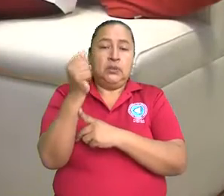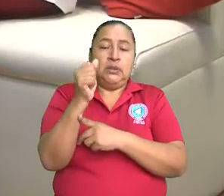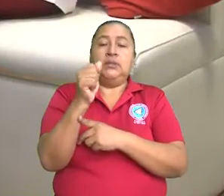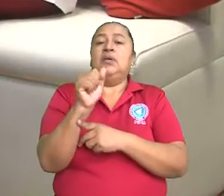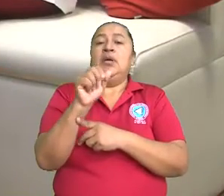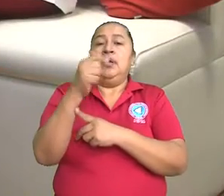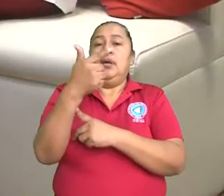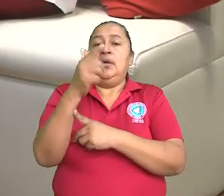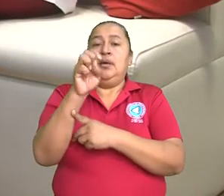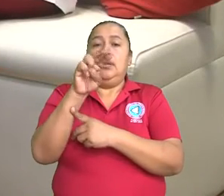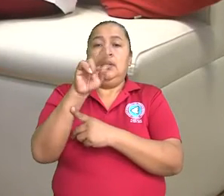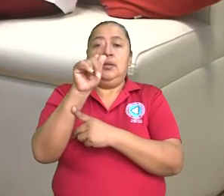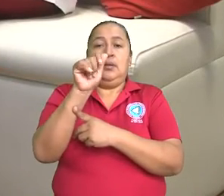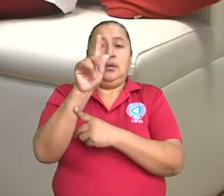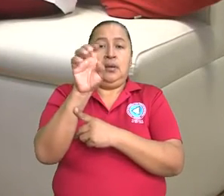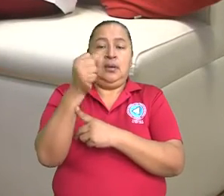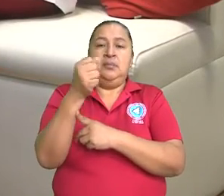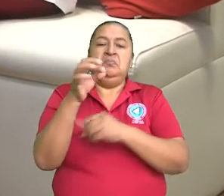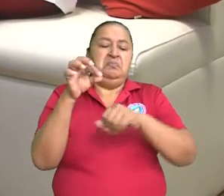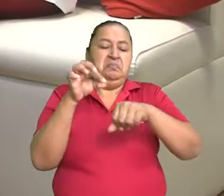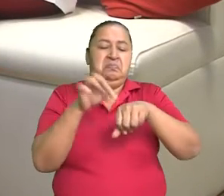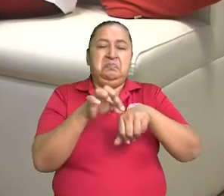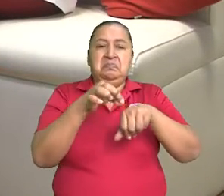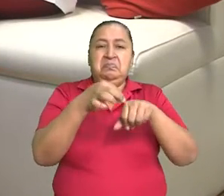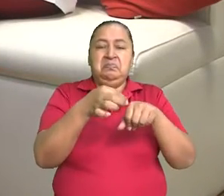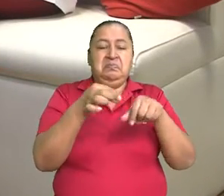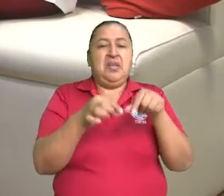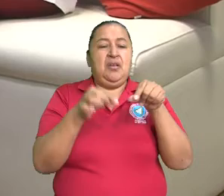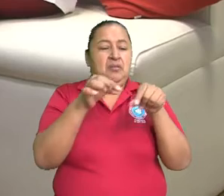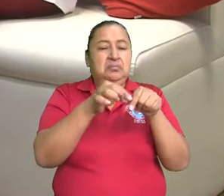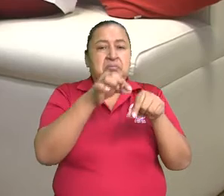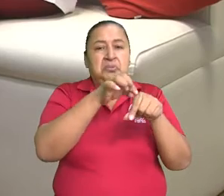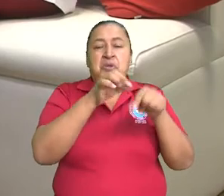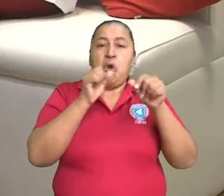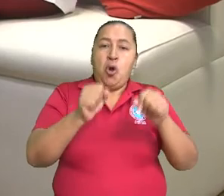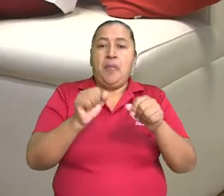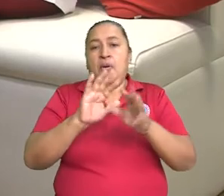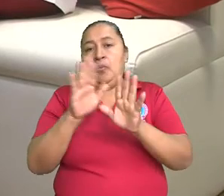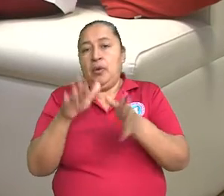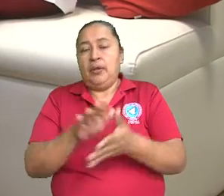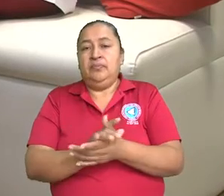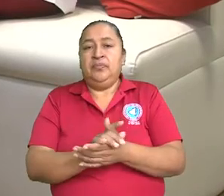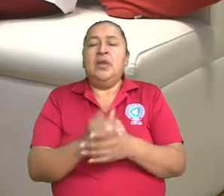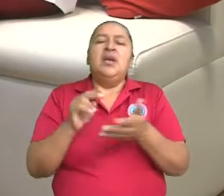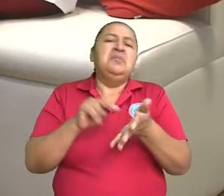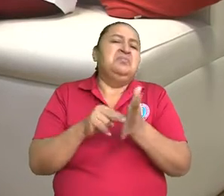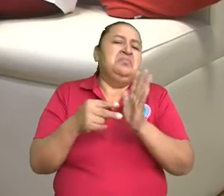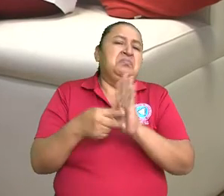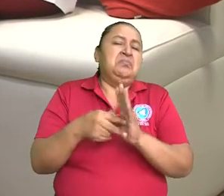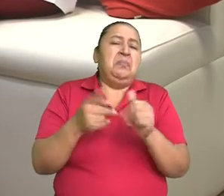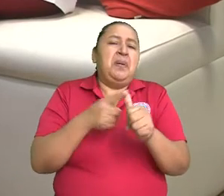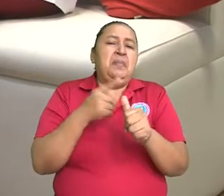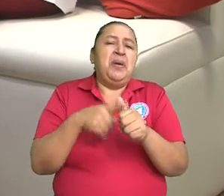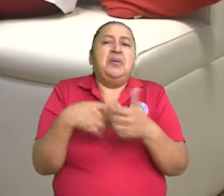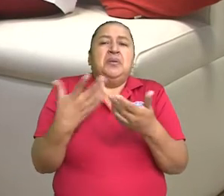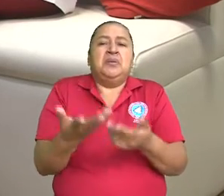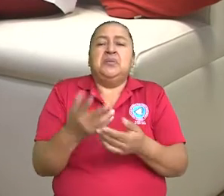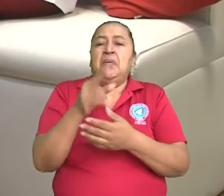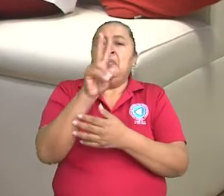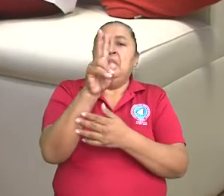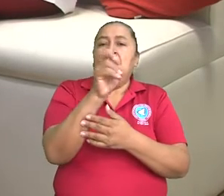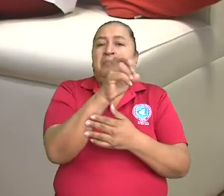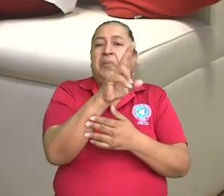placer tenerla siempre. Igual, gracias. Muchas gracias por invitarme esta vez. Primero, ¿qué son y qué ocasionan las verrugas genitales,